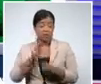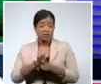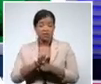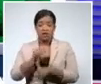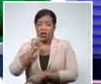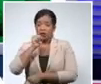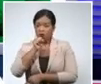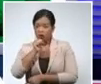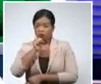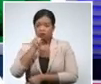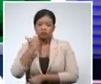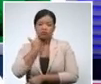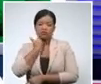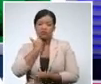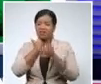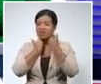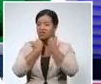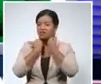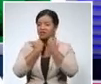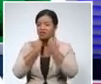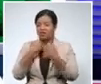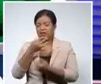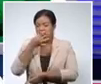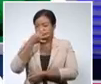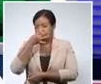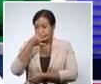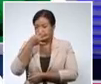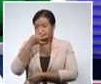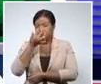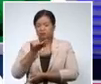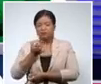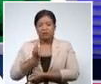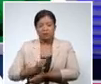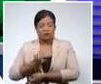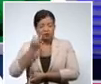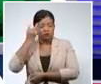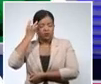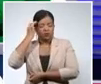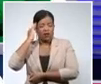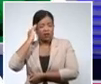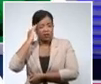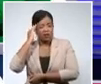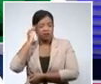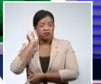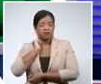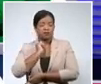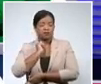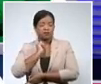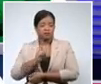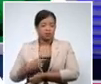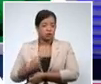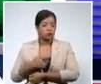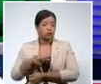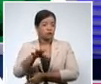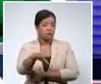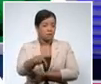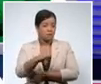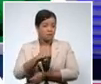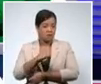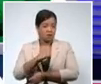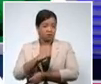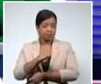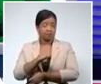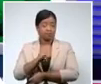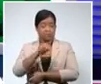fiebre, secreción nasal y dolor de cabeza, se identificó en su área de salud,